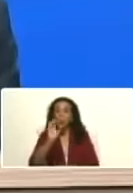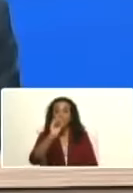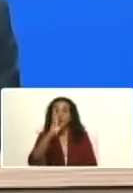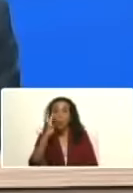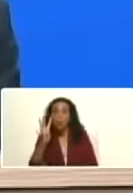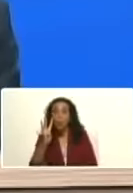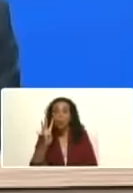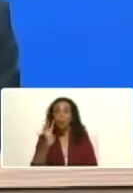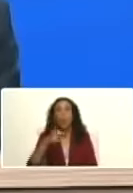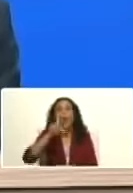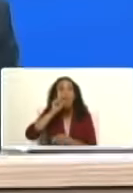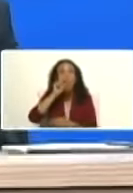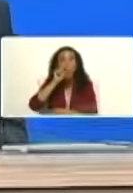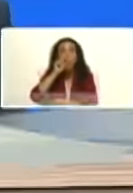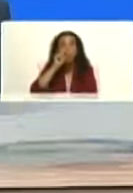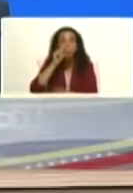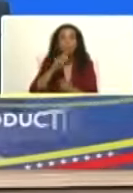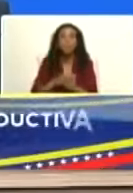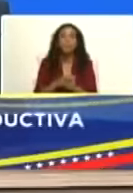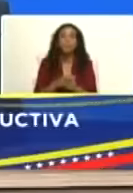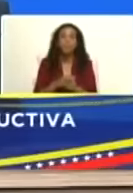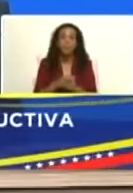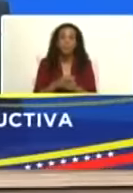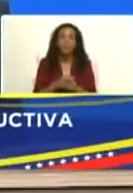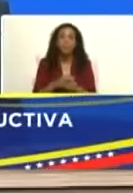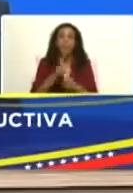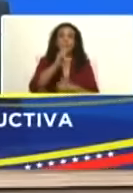38.04. Pollo,